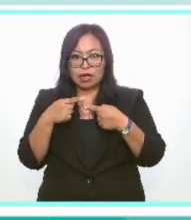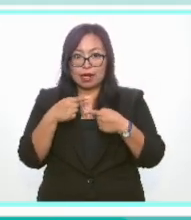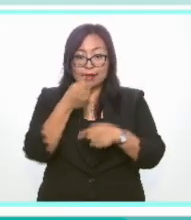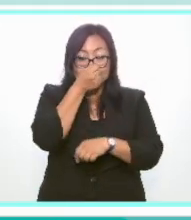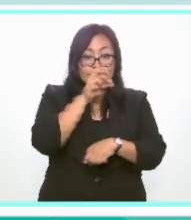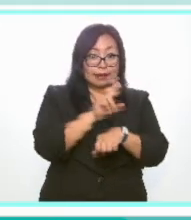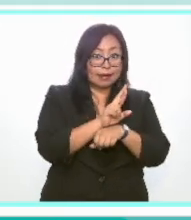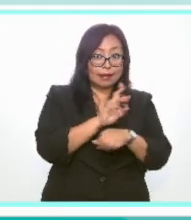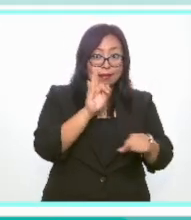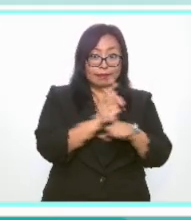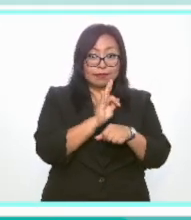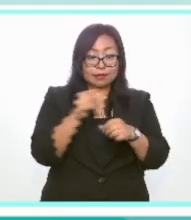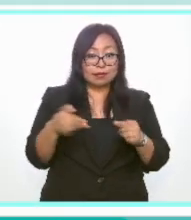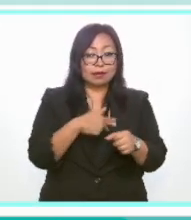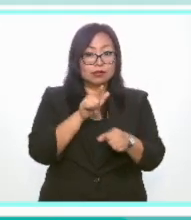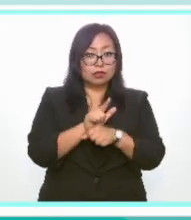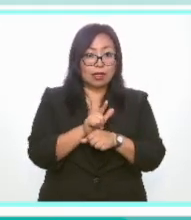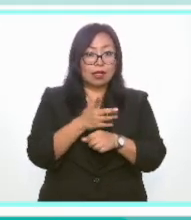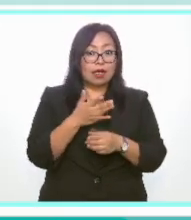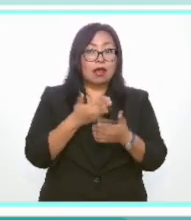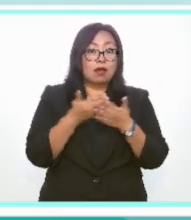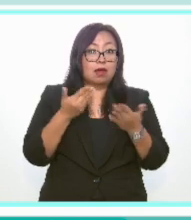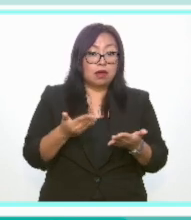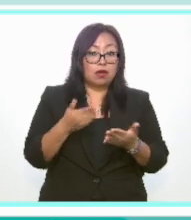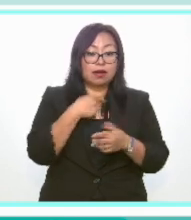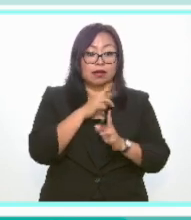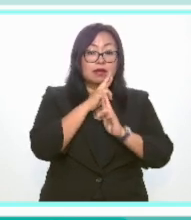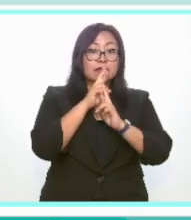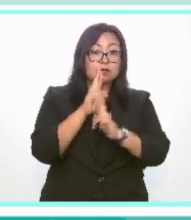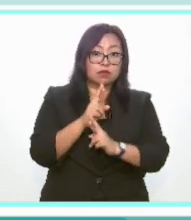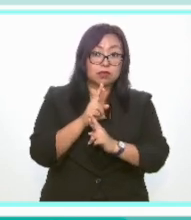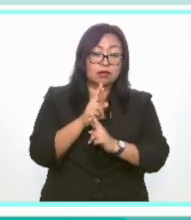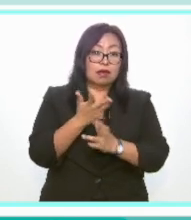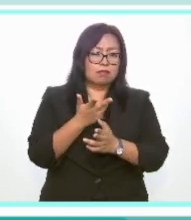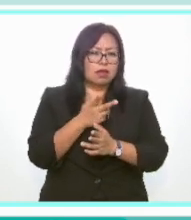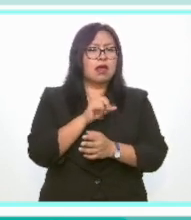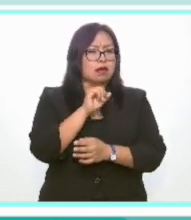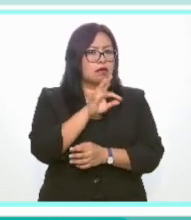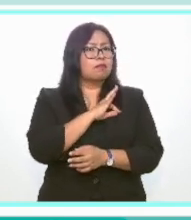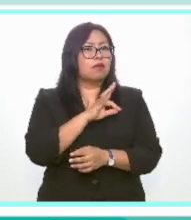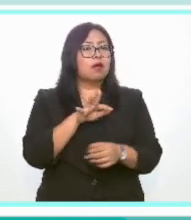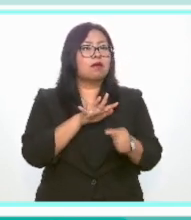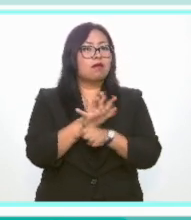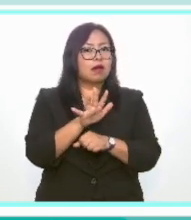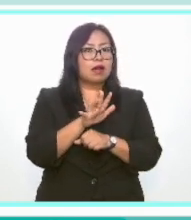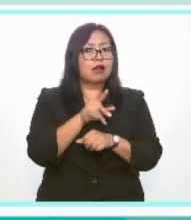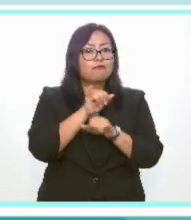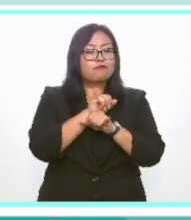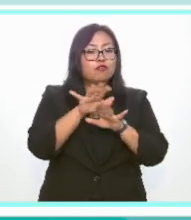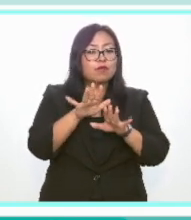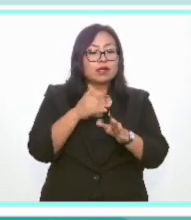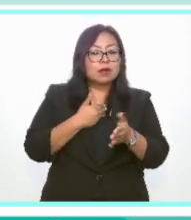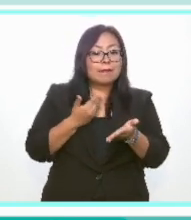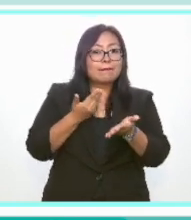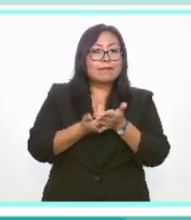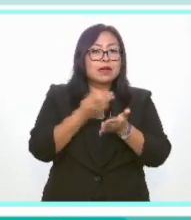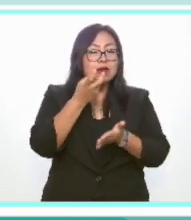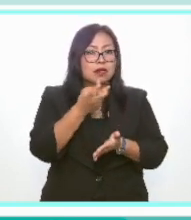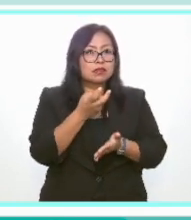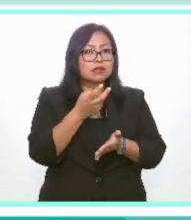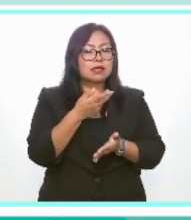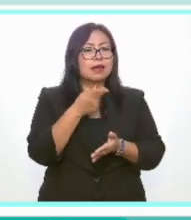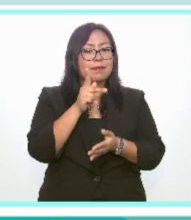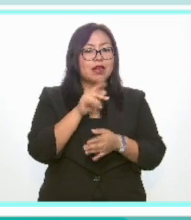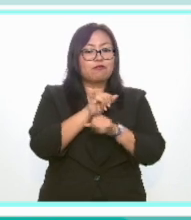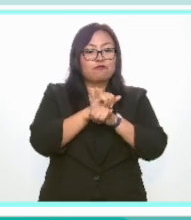nacional contrario a lo que sostuvo en su respuesta sí puede contar con la información solicitada es decir el